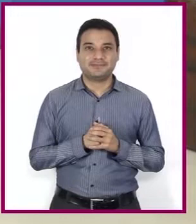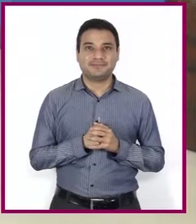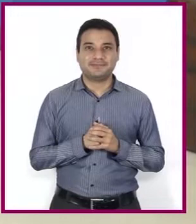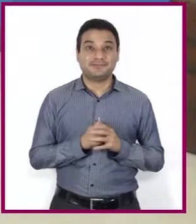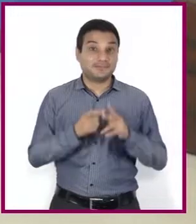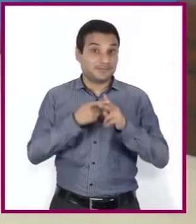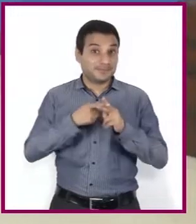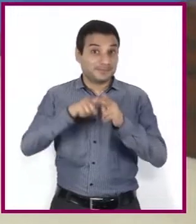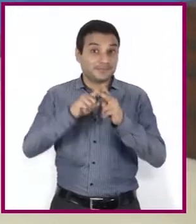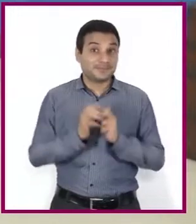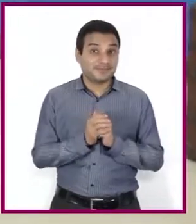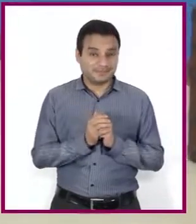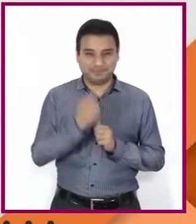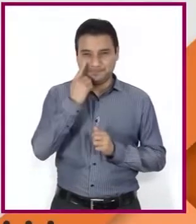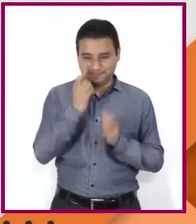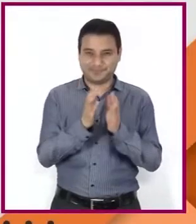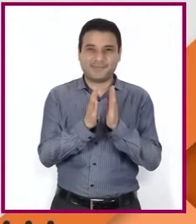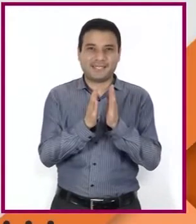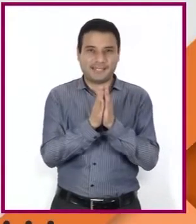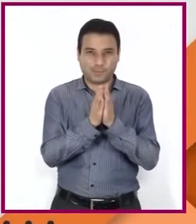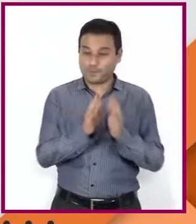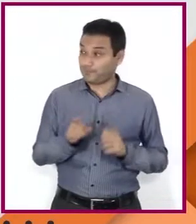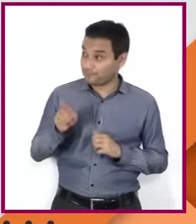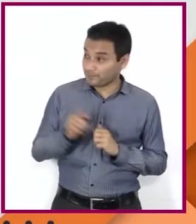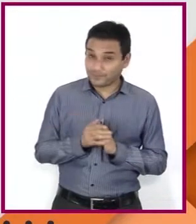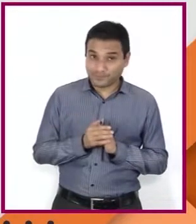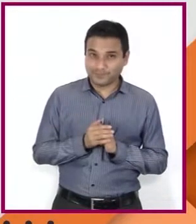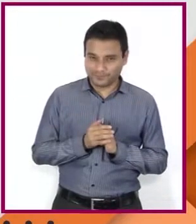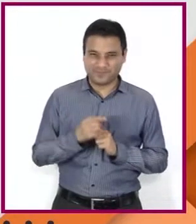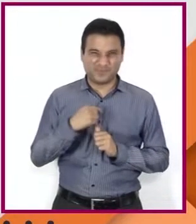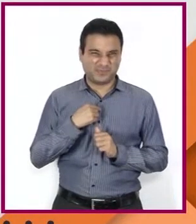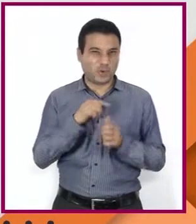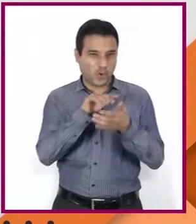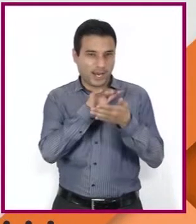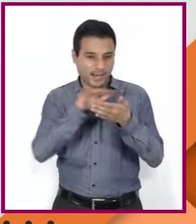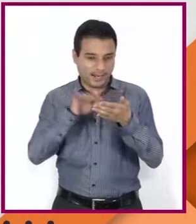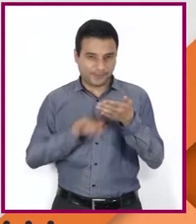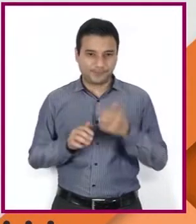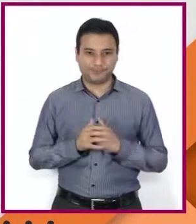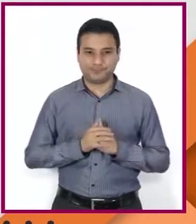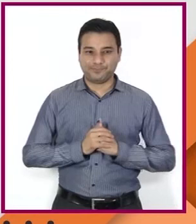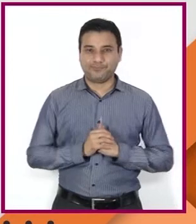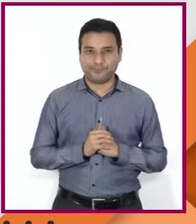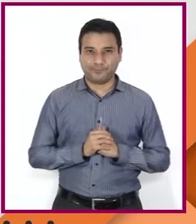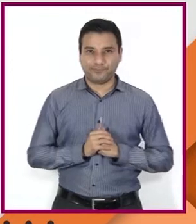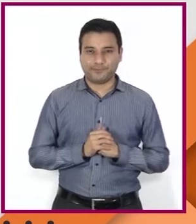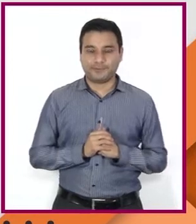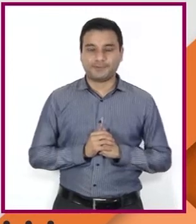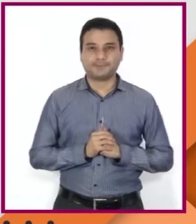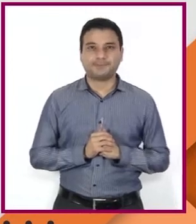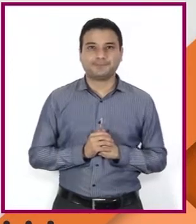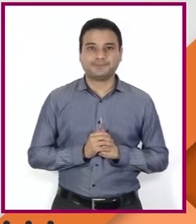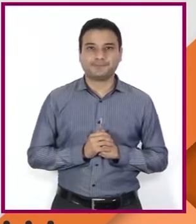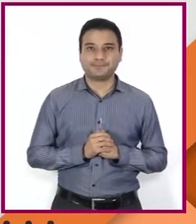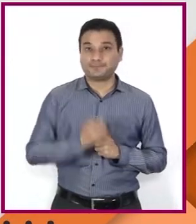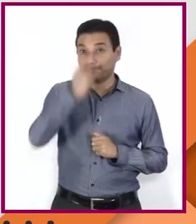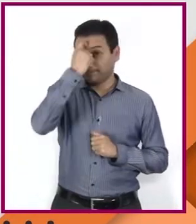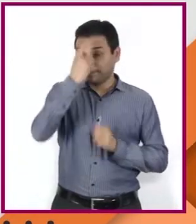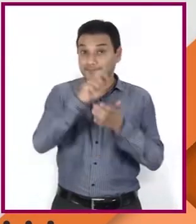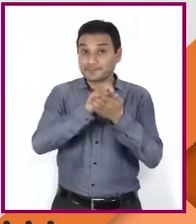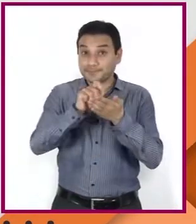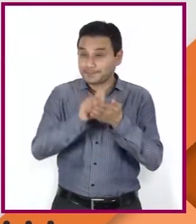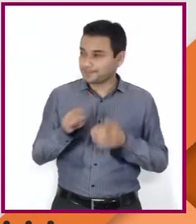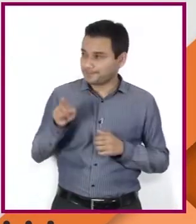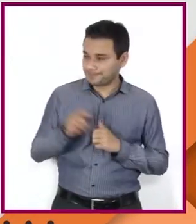Para iniciar, leeré un fragmento del libro Historia General de las Indias, escrito por el cronista Francisco López de Gómara en el siglo